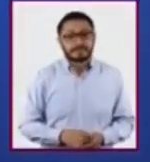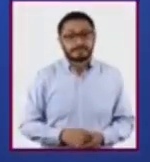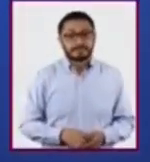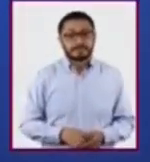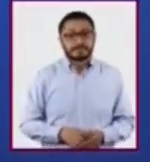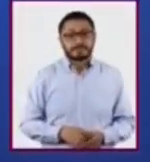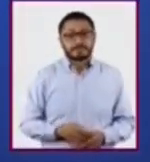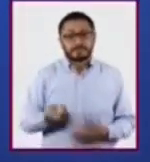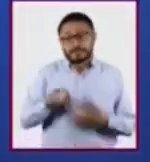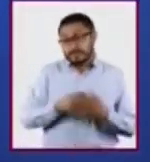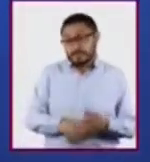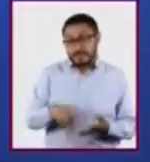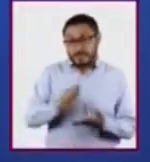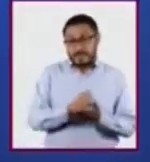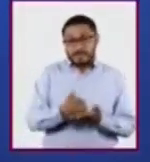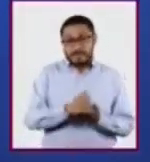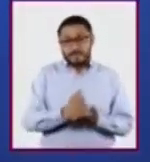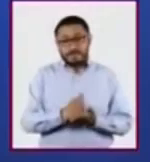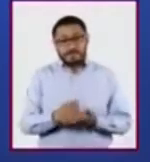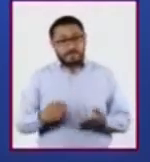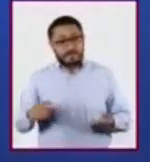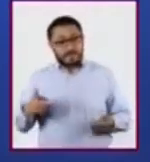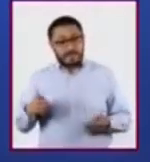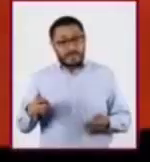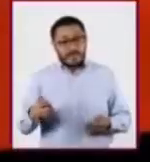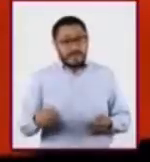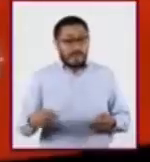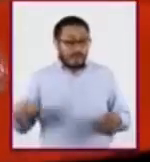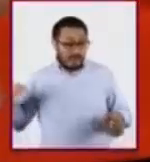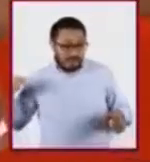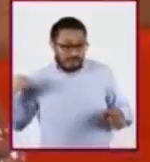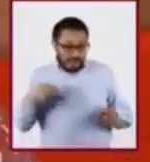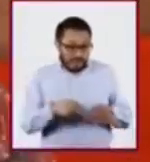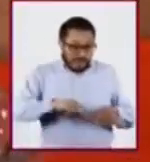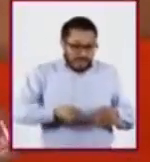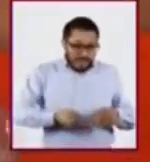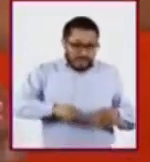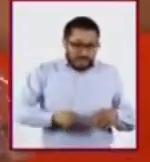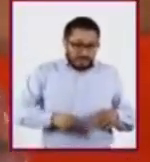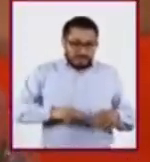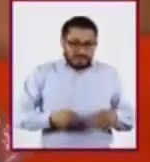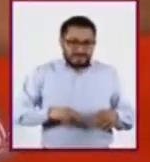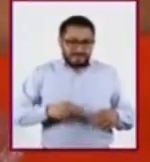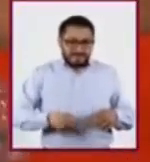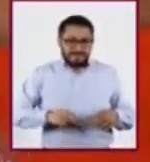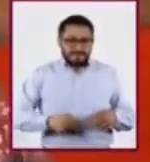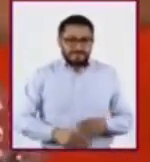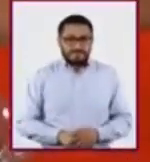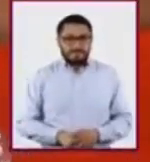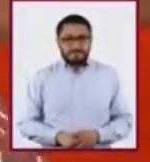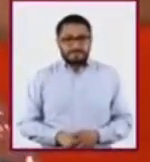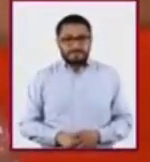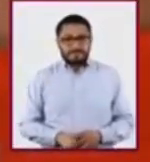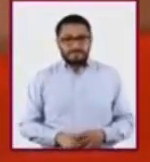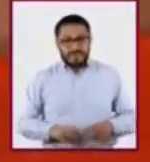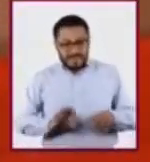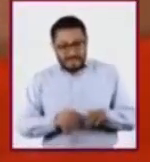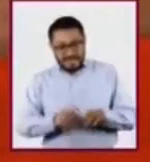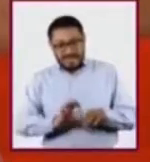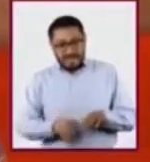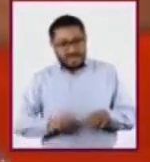botella y con la punta de las tijeras le vamos a hacer un orificio a la taparrosca o